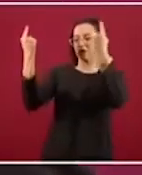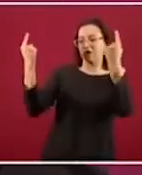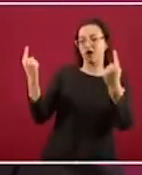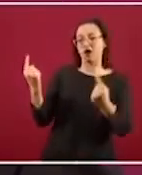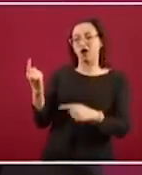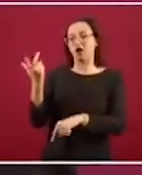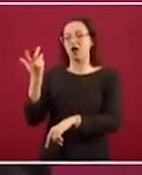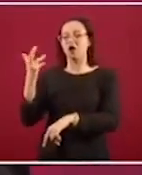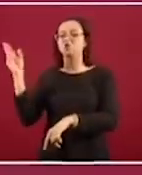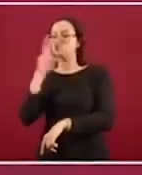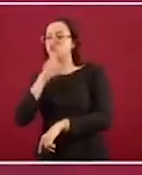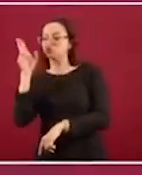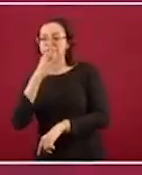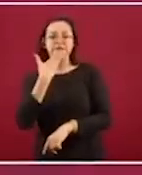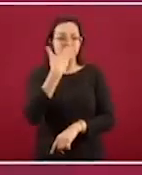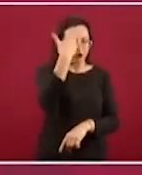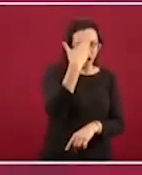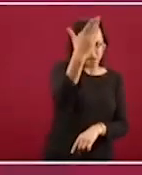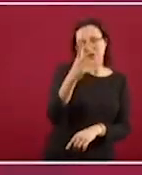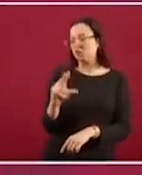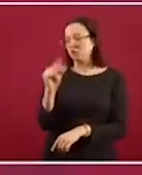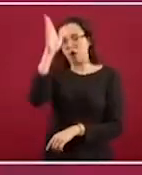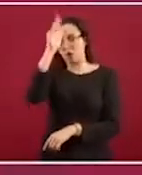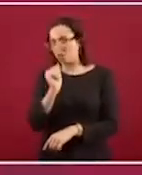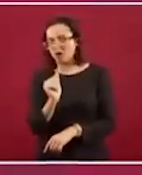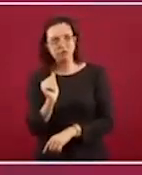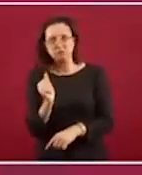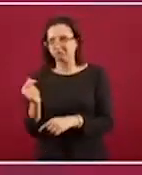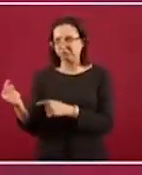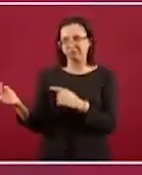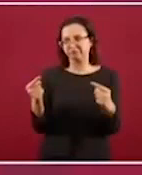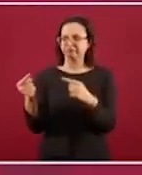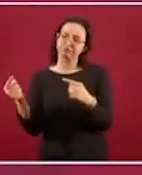y Arabia Saudita. Si ustedes revisan